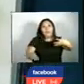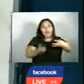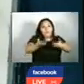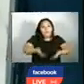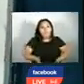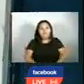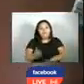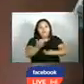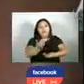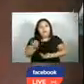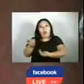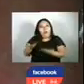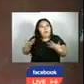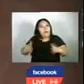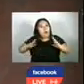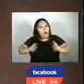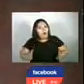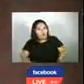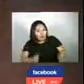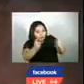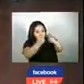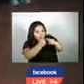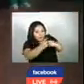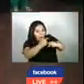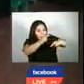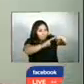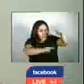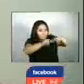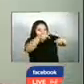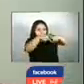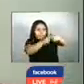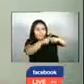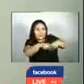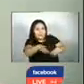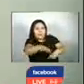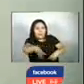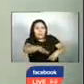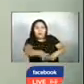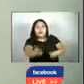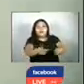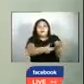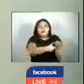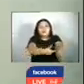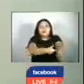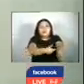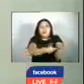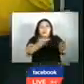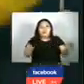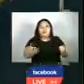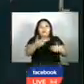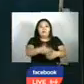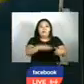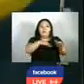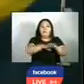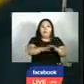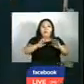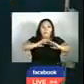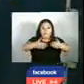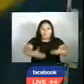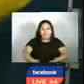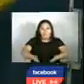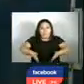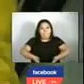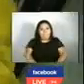el gobierno ya comenzó la remodelación y la readecuación de las más de 40 unidades de maternidad del país. Esta estrategia